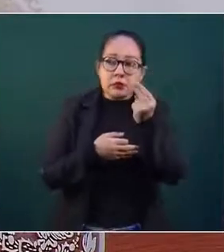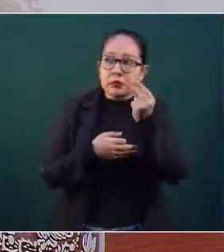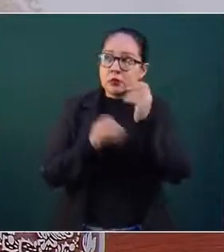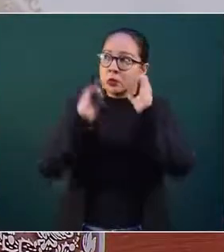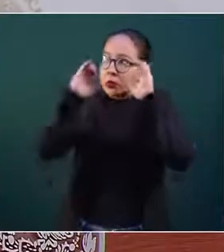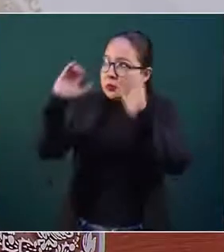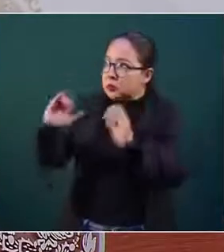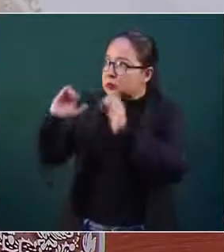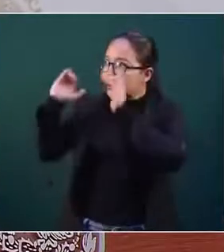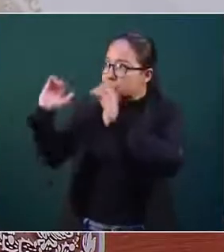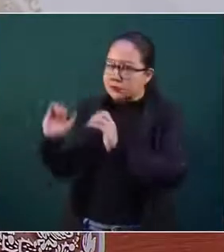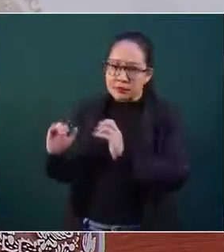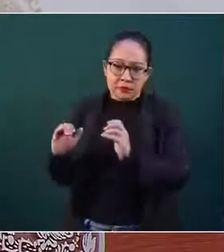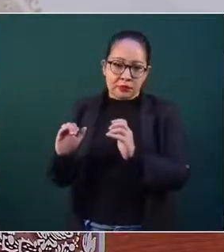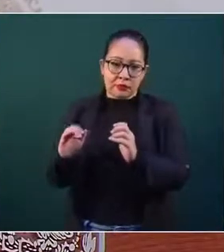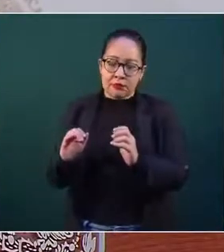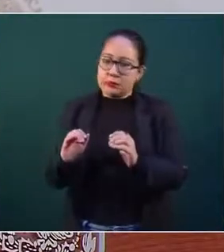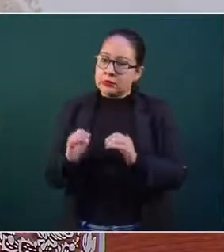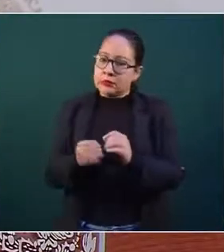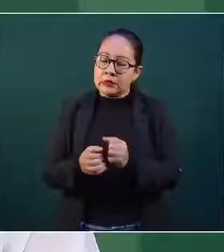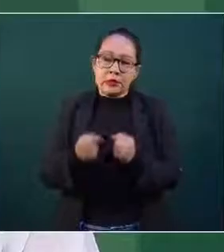y garantizar la libertad,